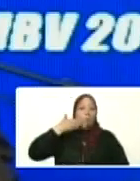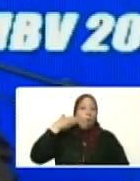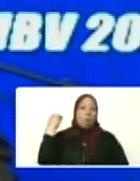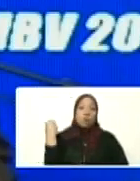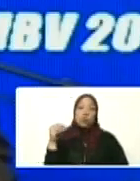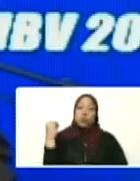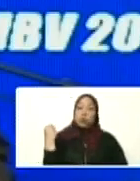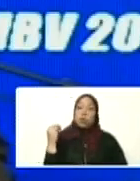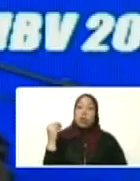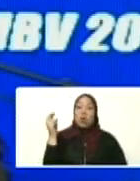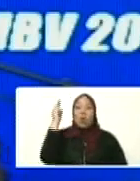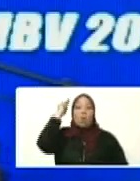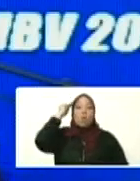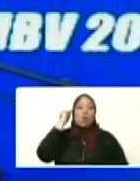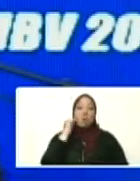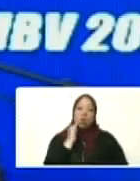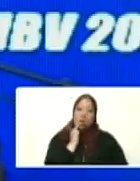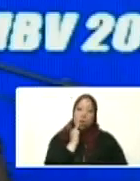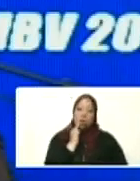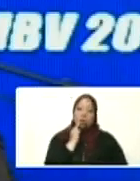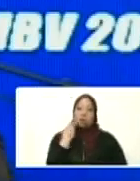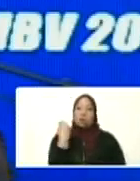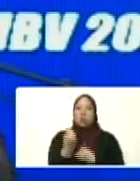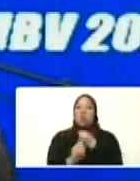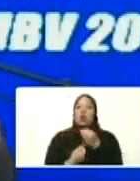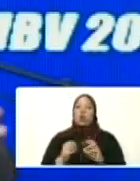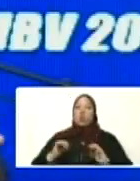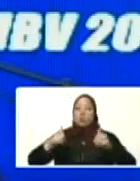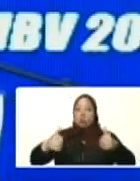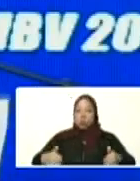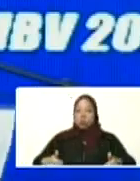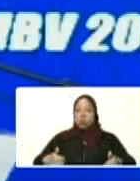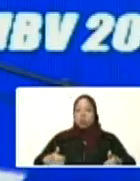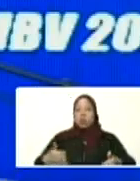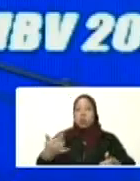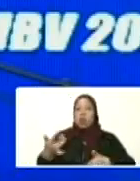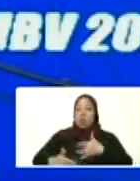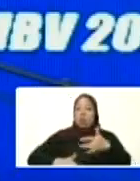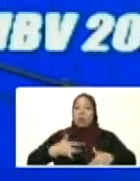la doctrina bolivariana como eje fundamental de acción.